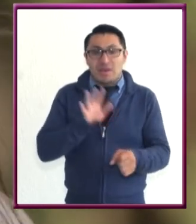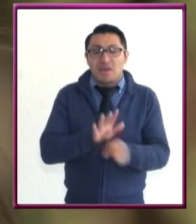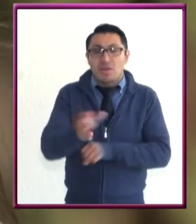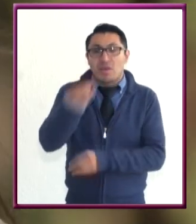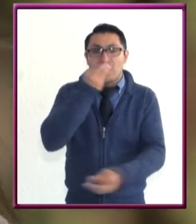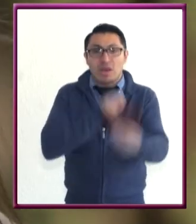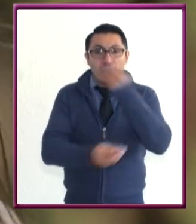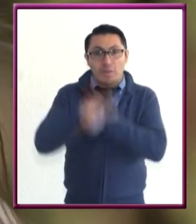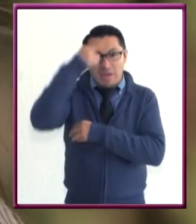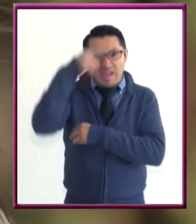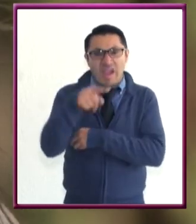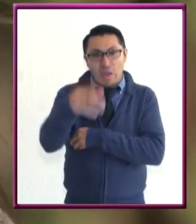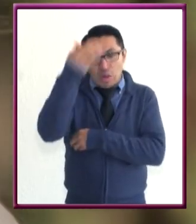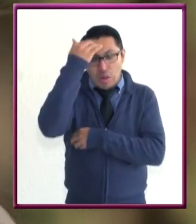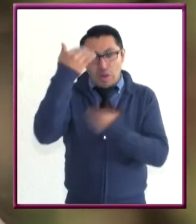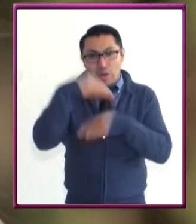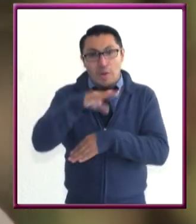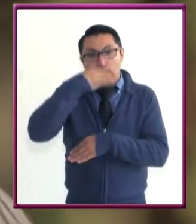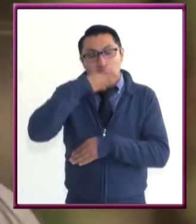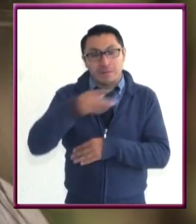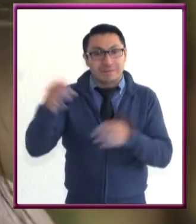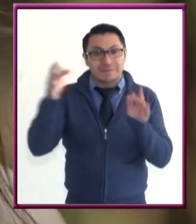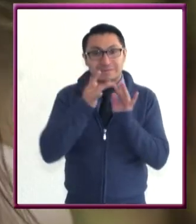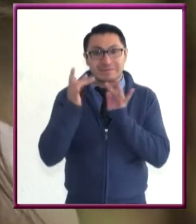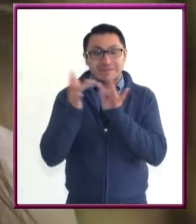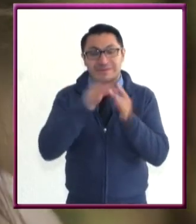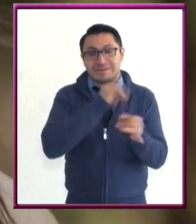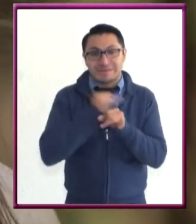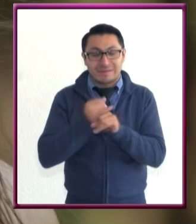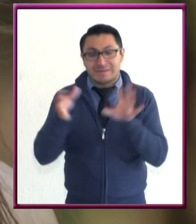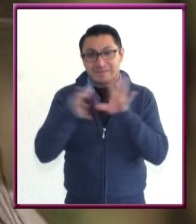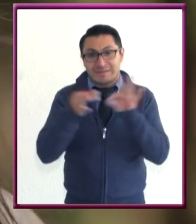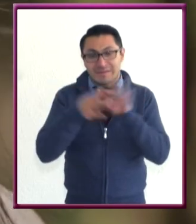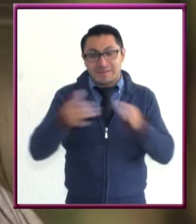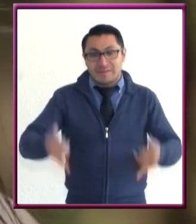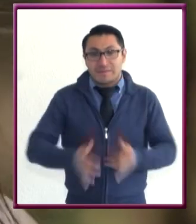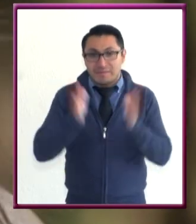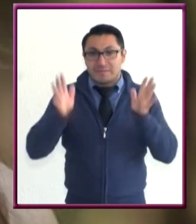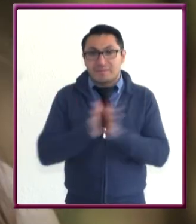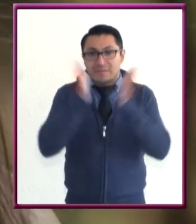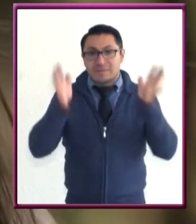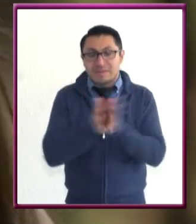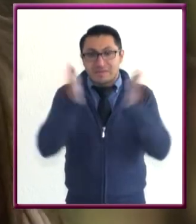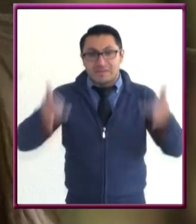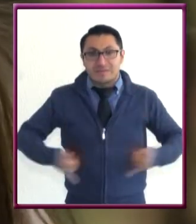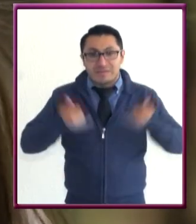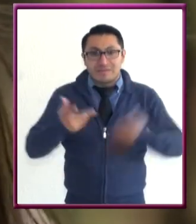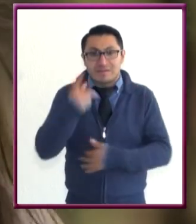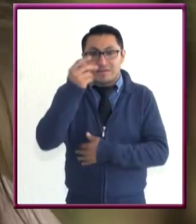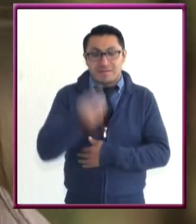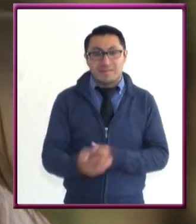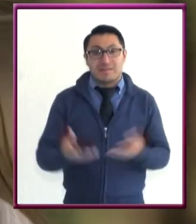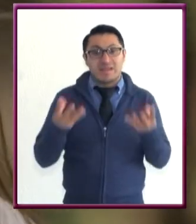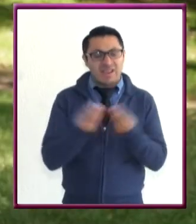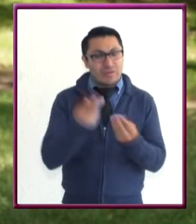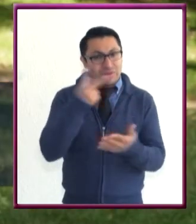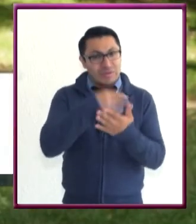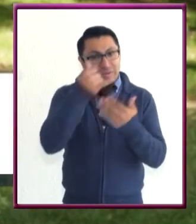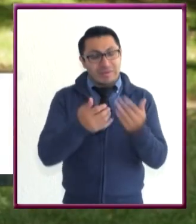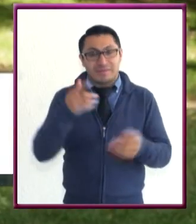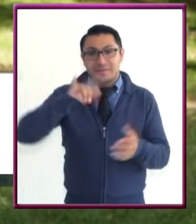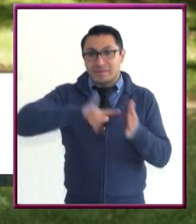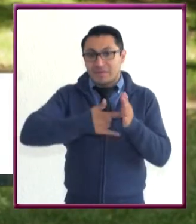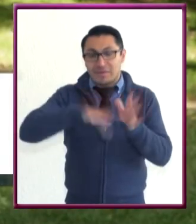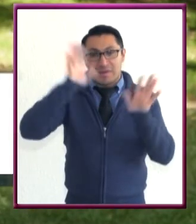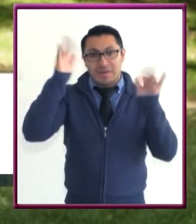preparen con maíz? Cuéntanos en nuestras redes sociales. Participen con Jóvenes en TV y hagan este programa suyo.